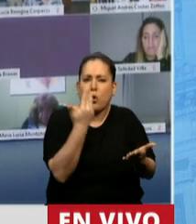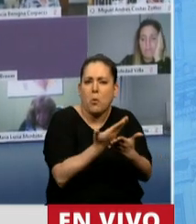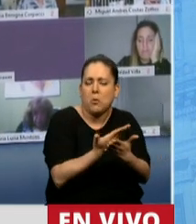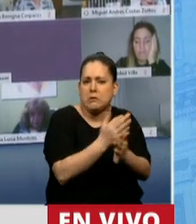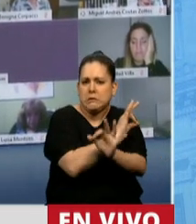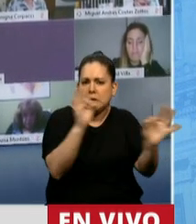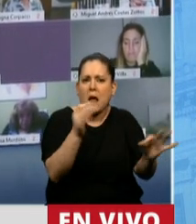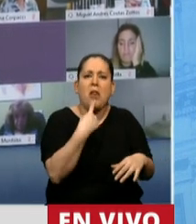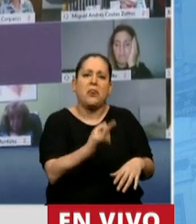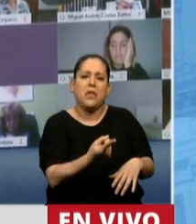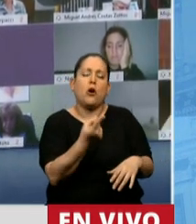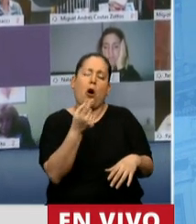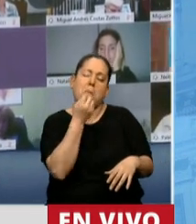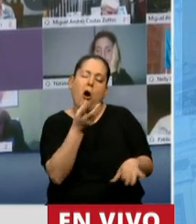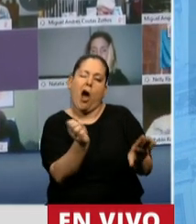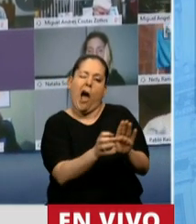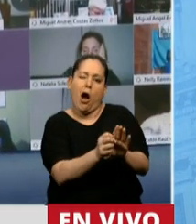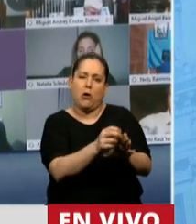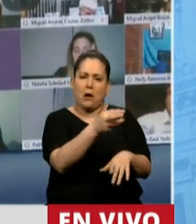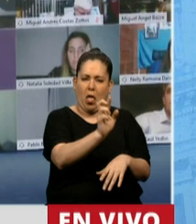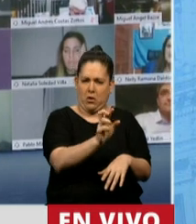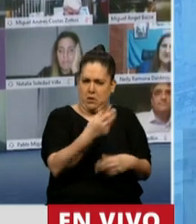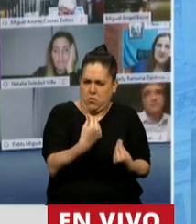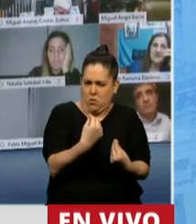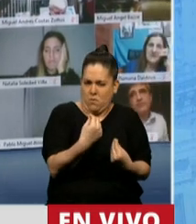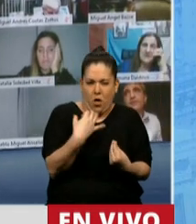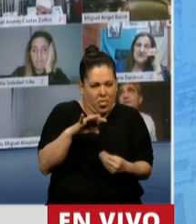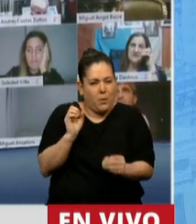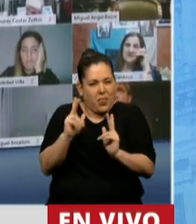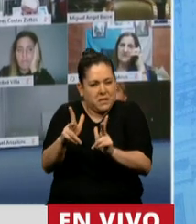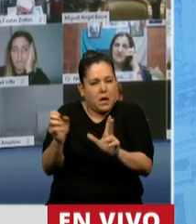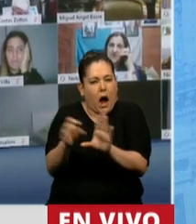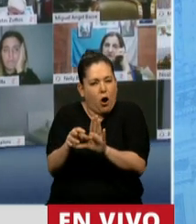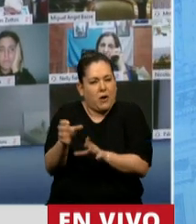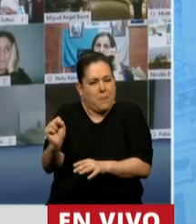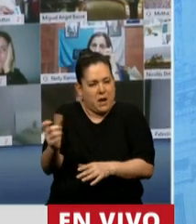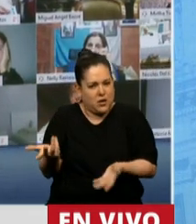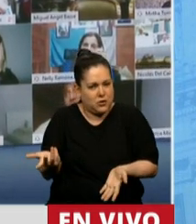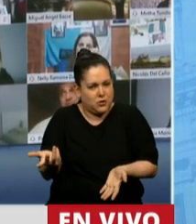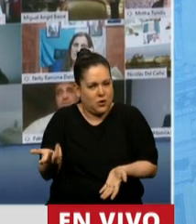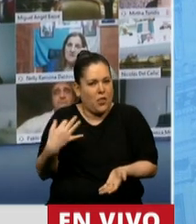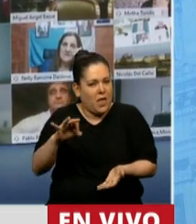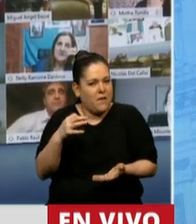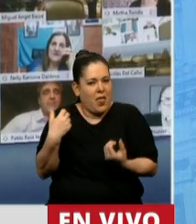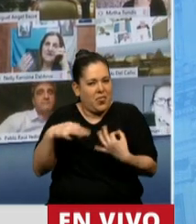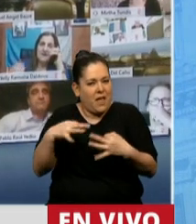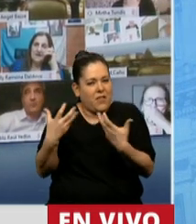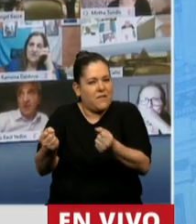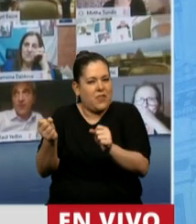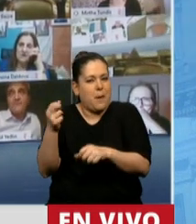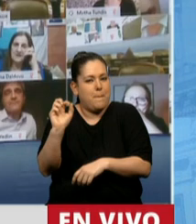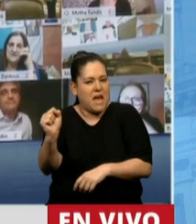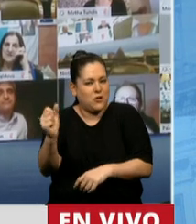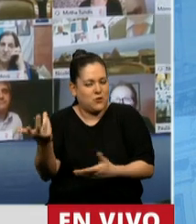aconsejó que ahorramos en dólares qué defensa de la moneda nacionala no defensa de nuestra soberanía monetaria Caramba después se